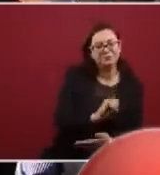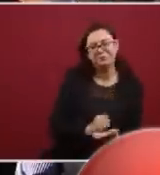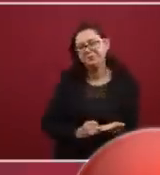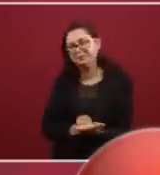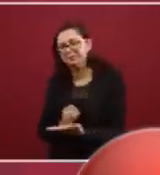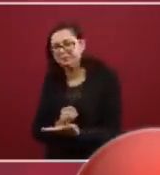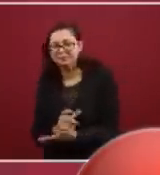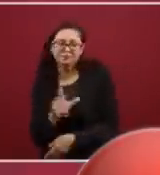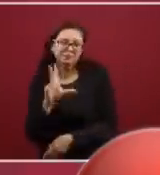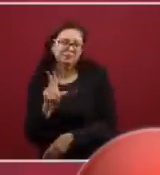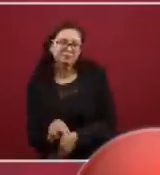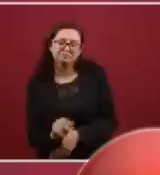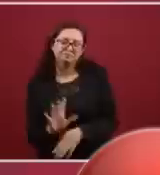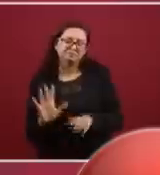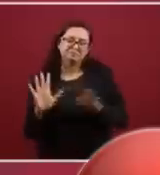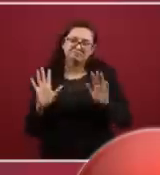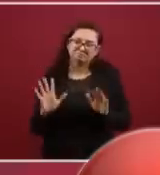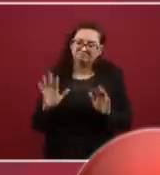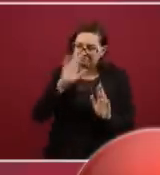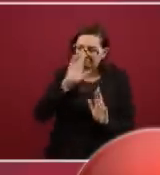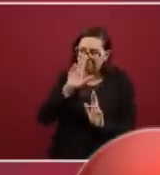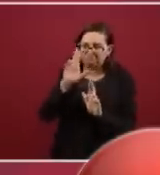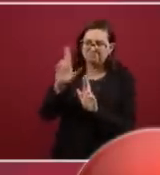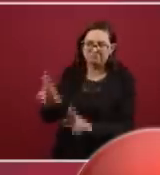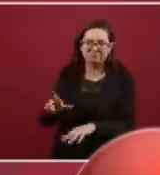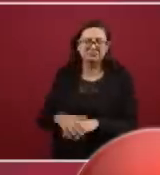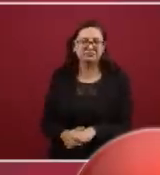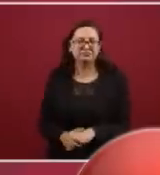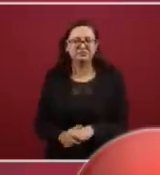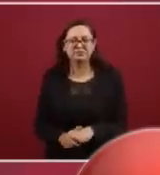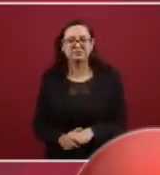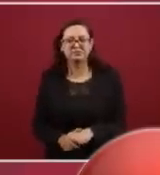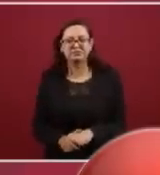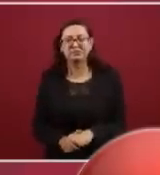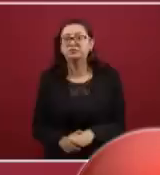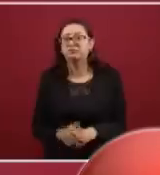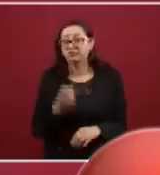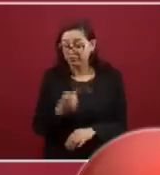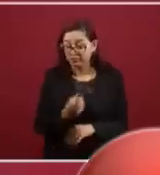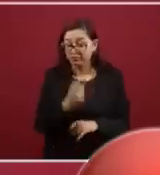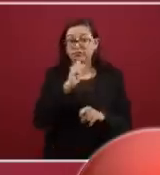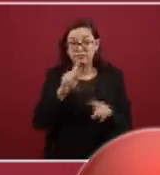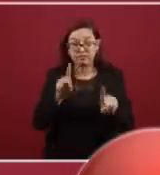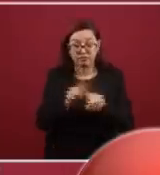y también en eso cambiar, no pensar que la gente